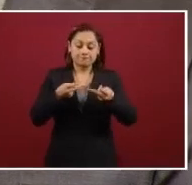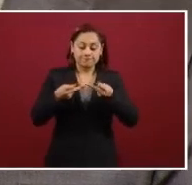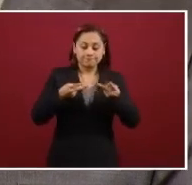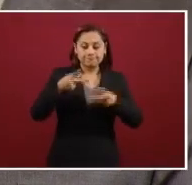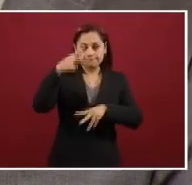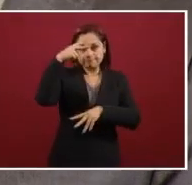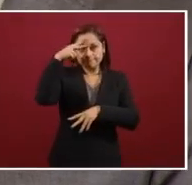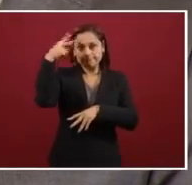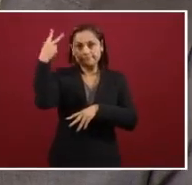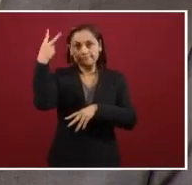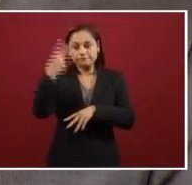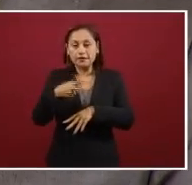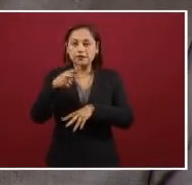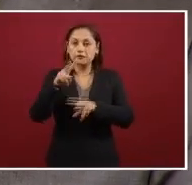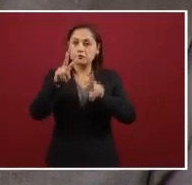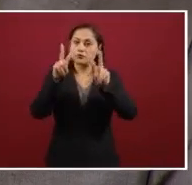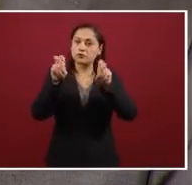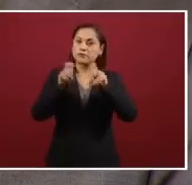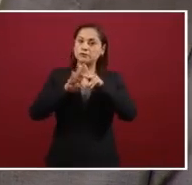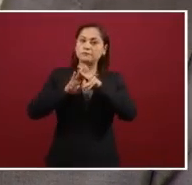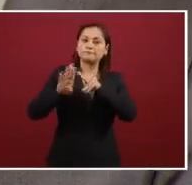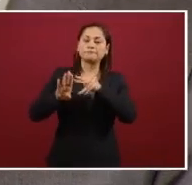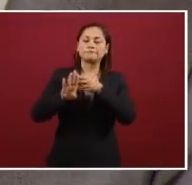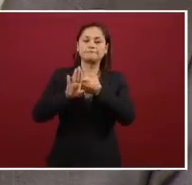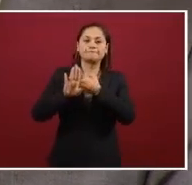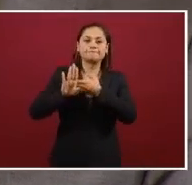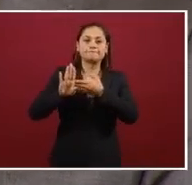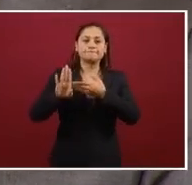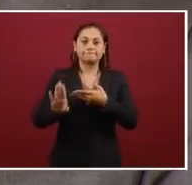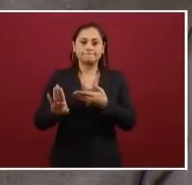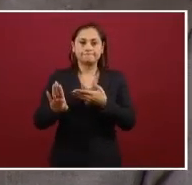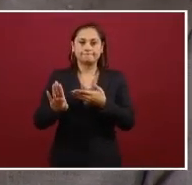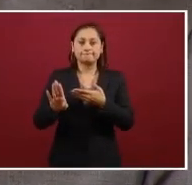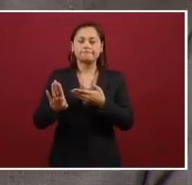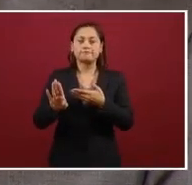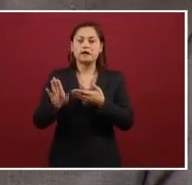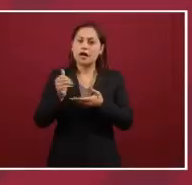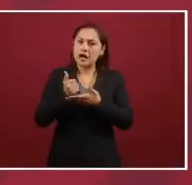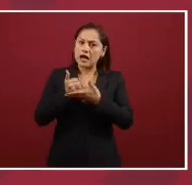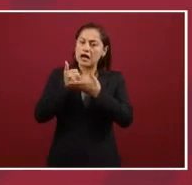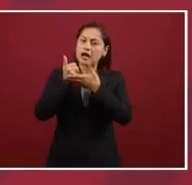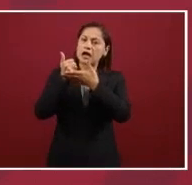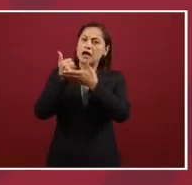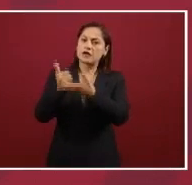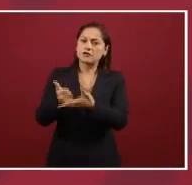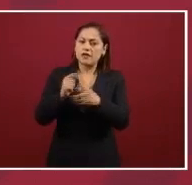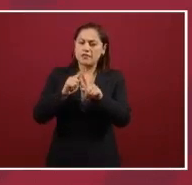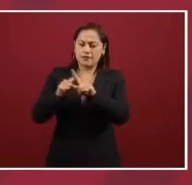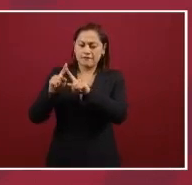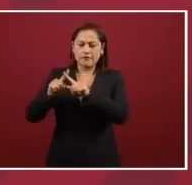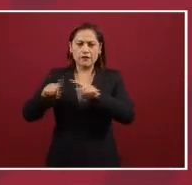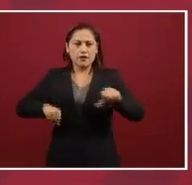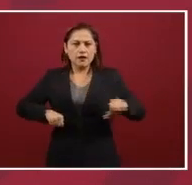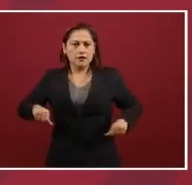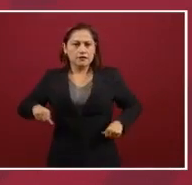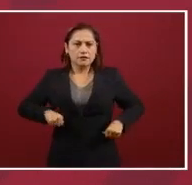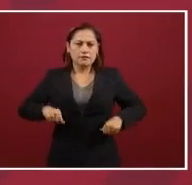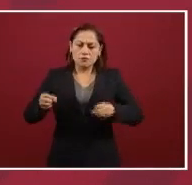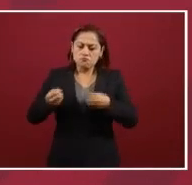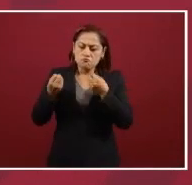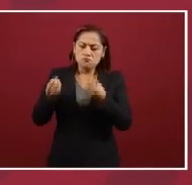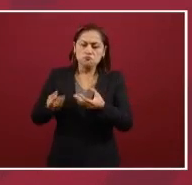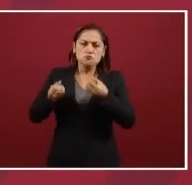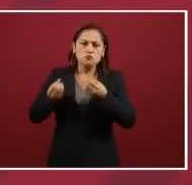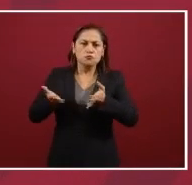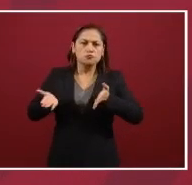enfrentar el fenómeno migratorio con desarrollo, con actividades productivas, con empleo,